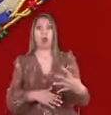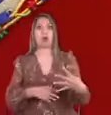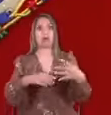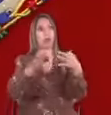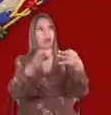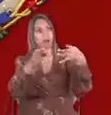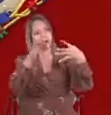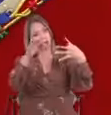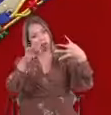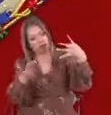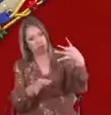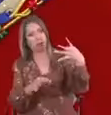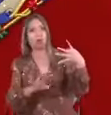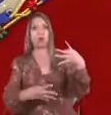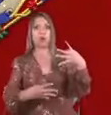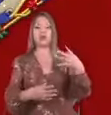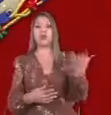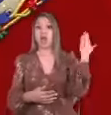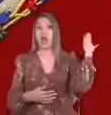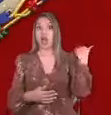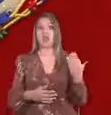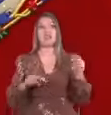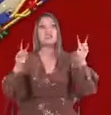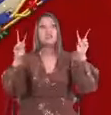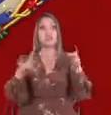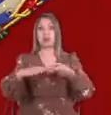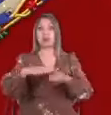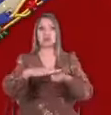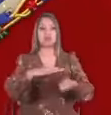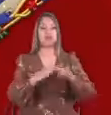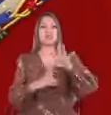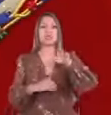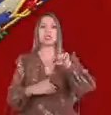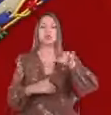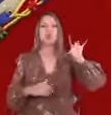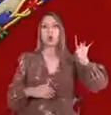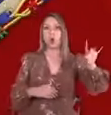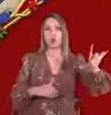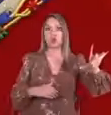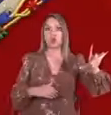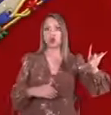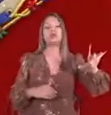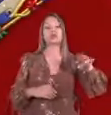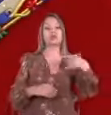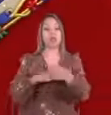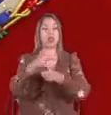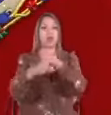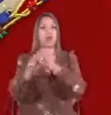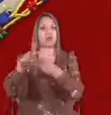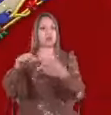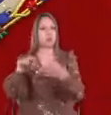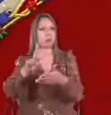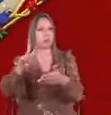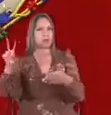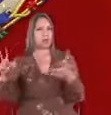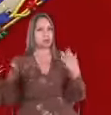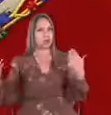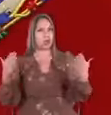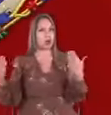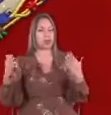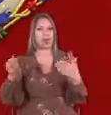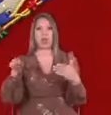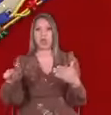de homicidios de 5.8 por cada 100.000 habitantes. Pero en contrapartida, el año 2022 fue el más